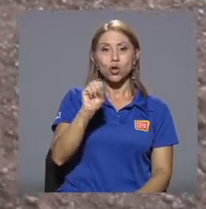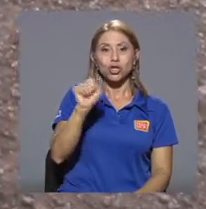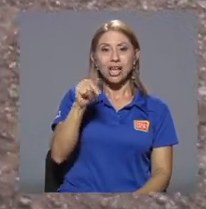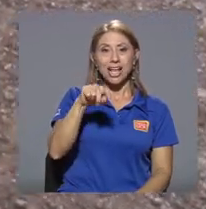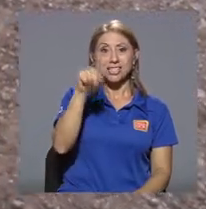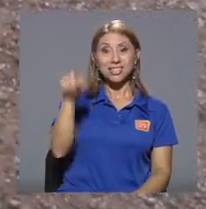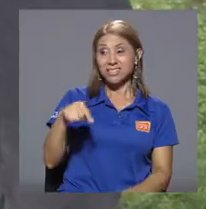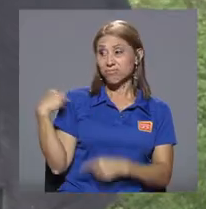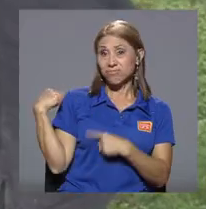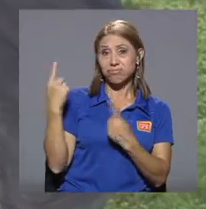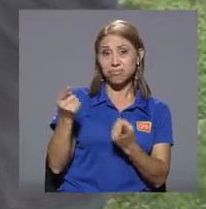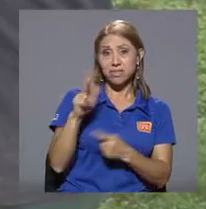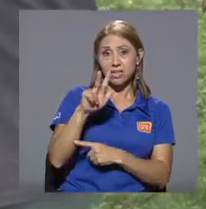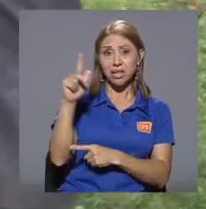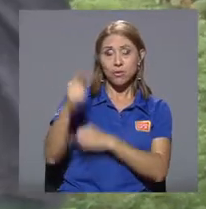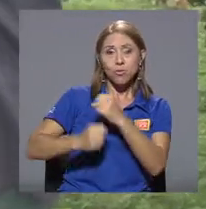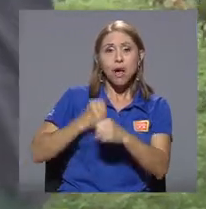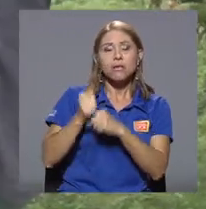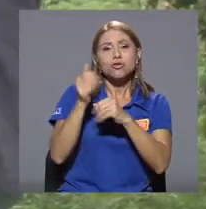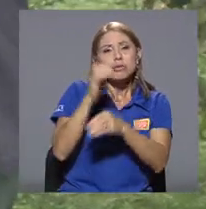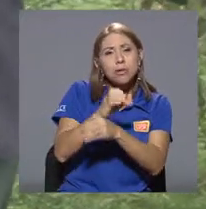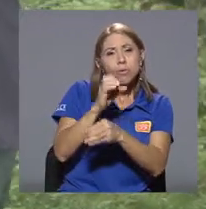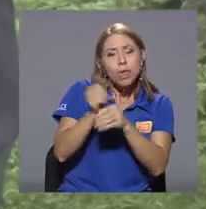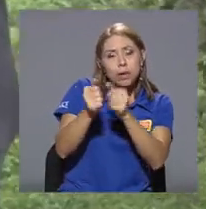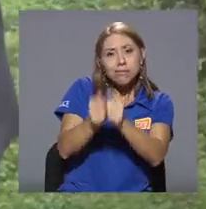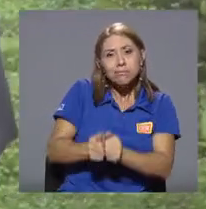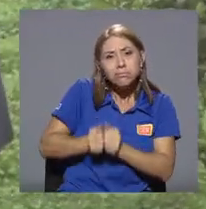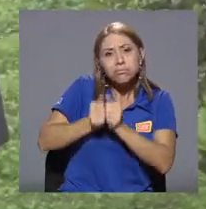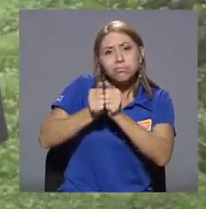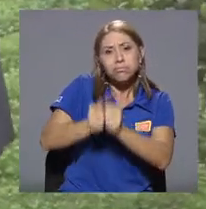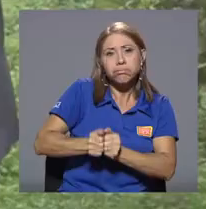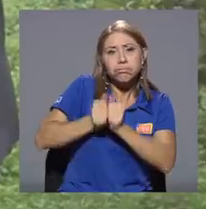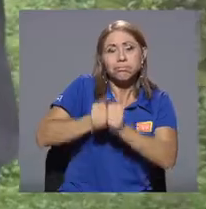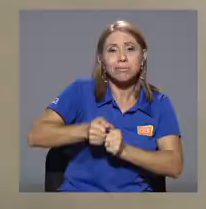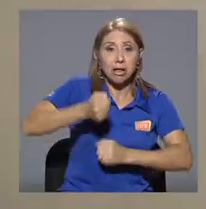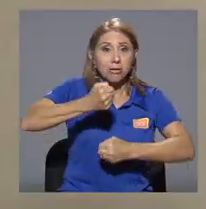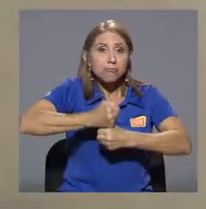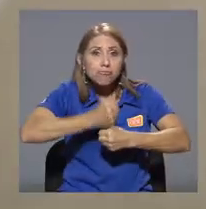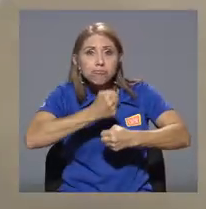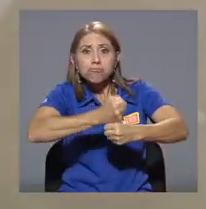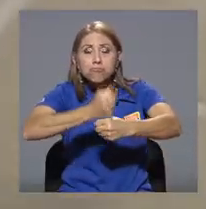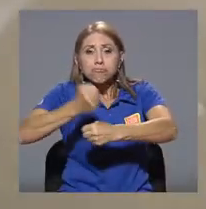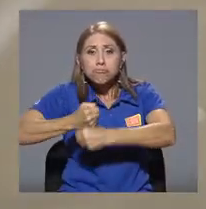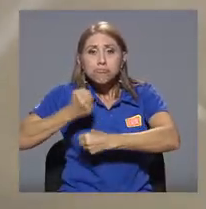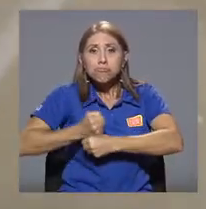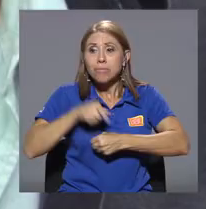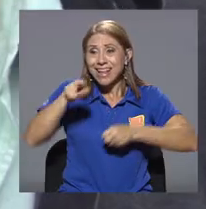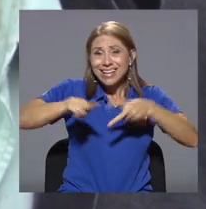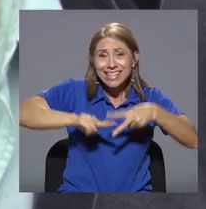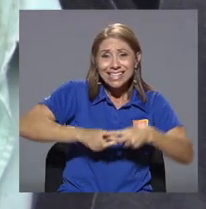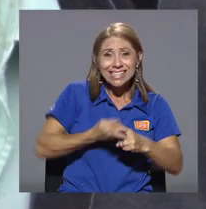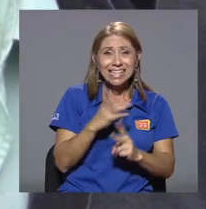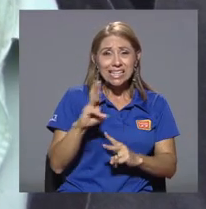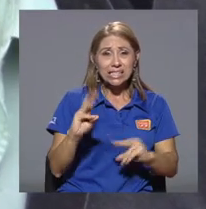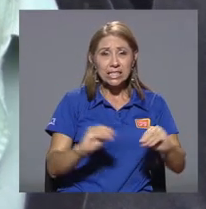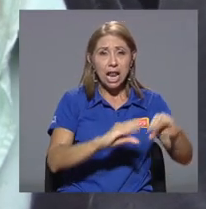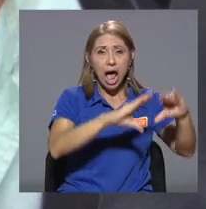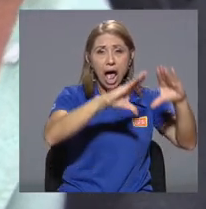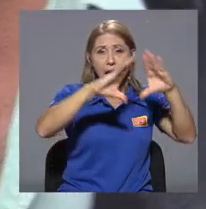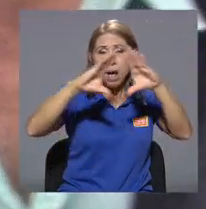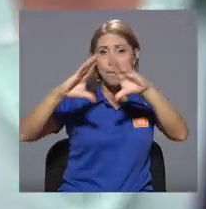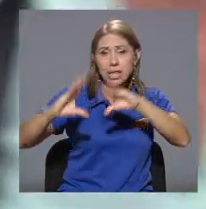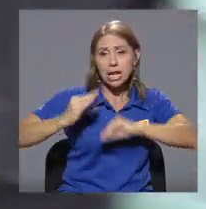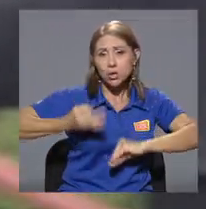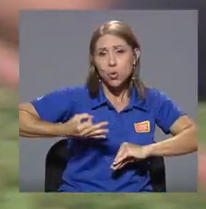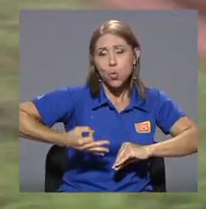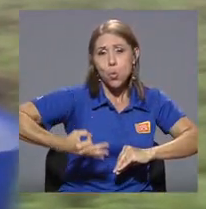de cuidar caballos y realizar las labores cotidianas de la finca. Su rutina de trabajo inicia a las 6 de la mañana todos los días de la